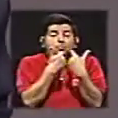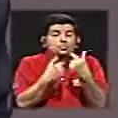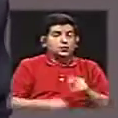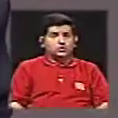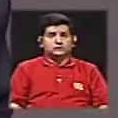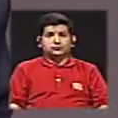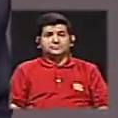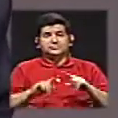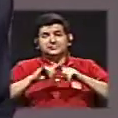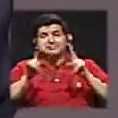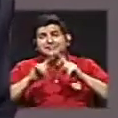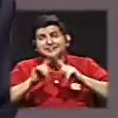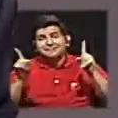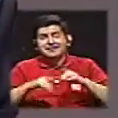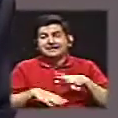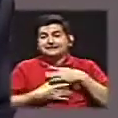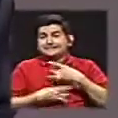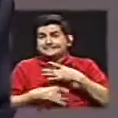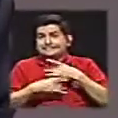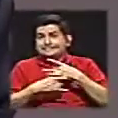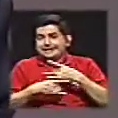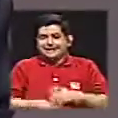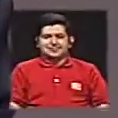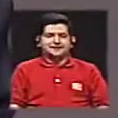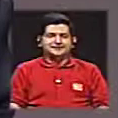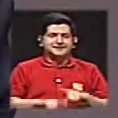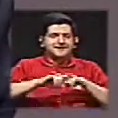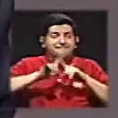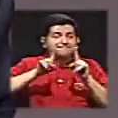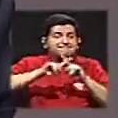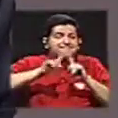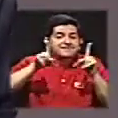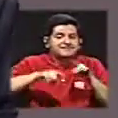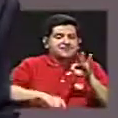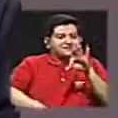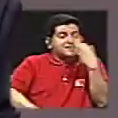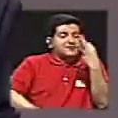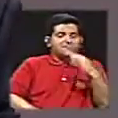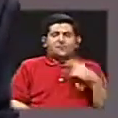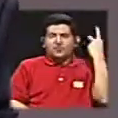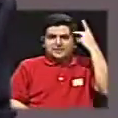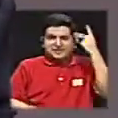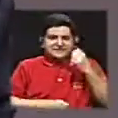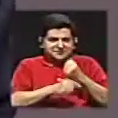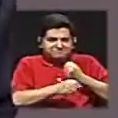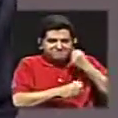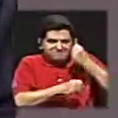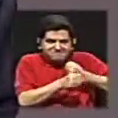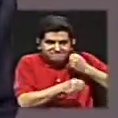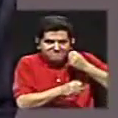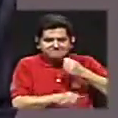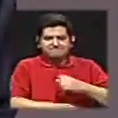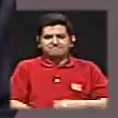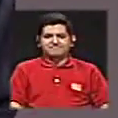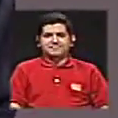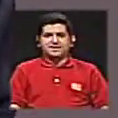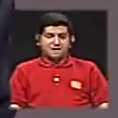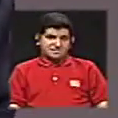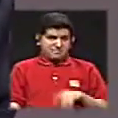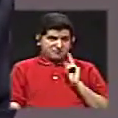diferentes intereses, diferentes formas de hacer política. Y